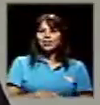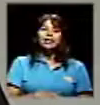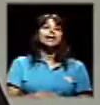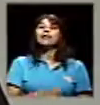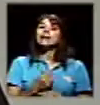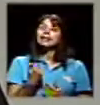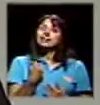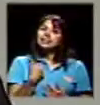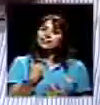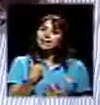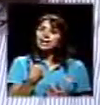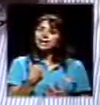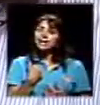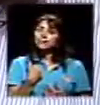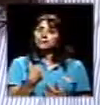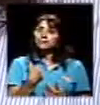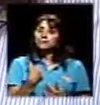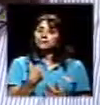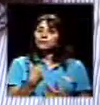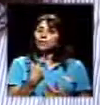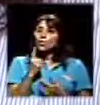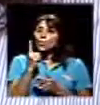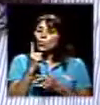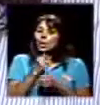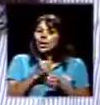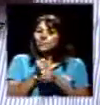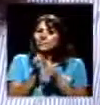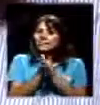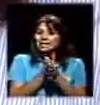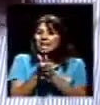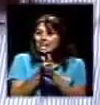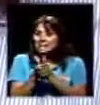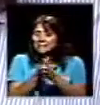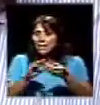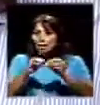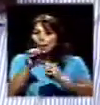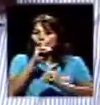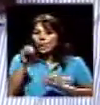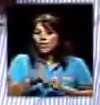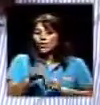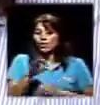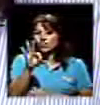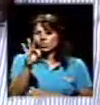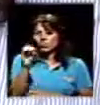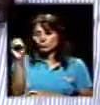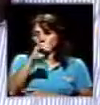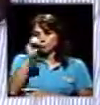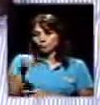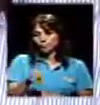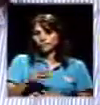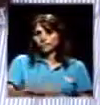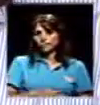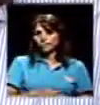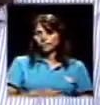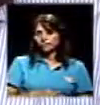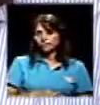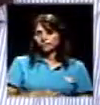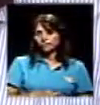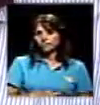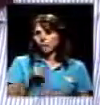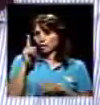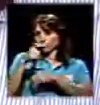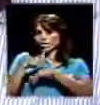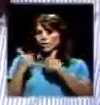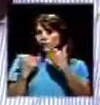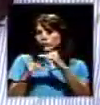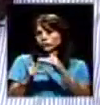Tiene una eficiencia promedio de 90% en el periodo.